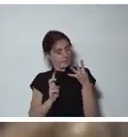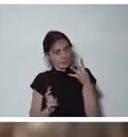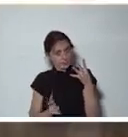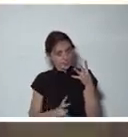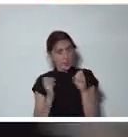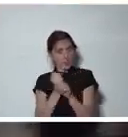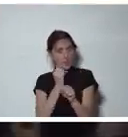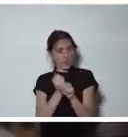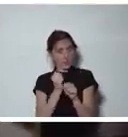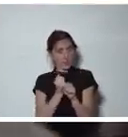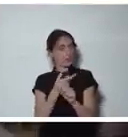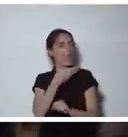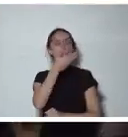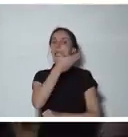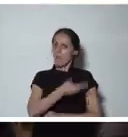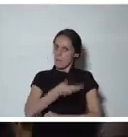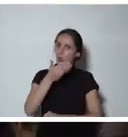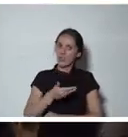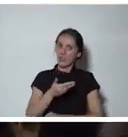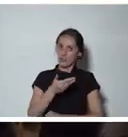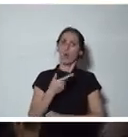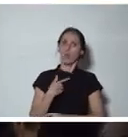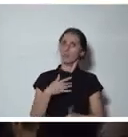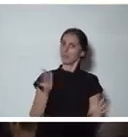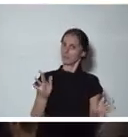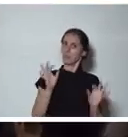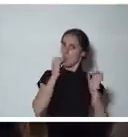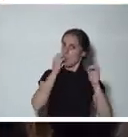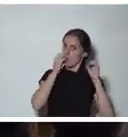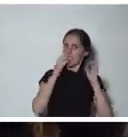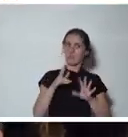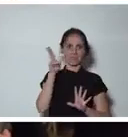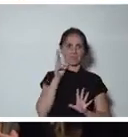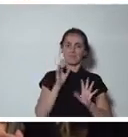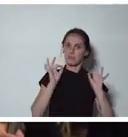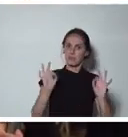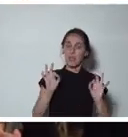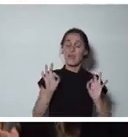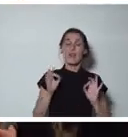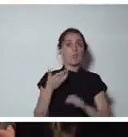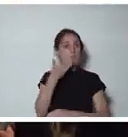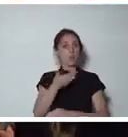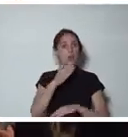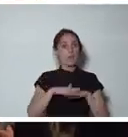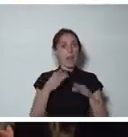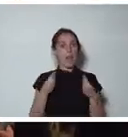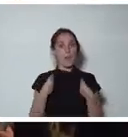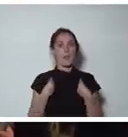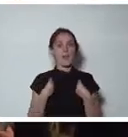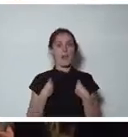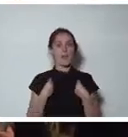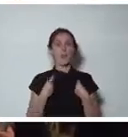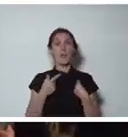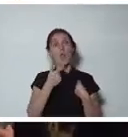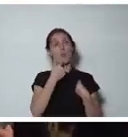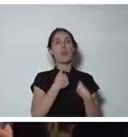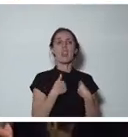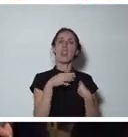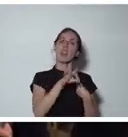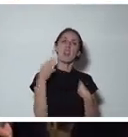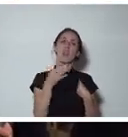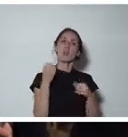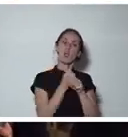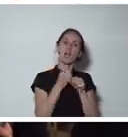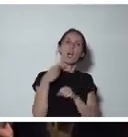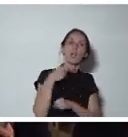profesiones fundamentales dignas imprescindibles para la vida por lo tanto recuerdo por ejemplo no cuando me dijeron que